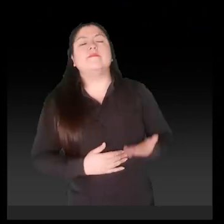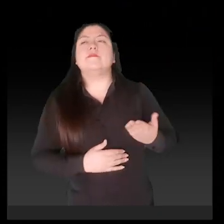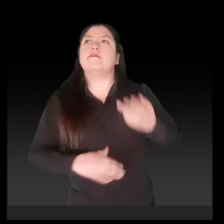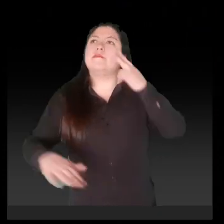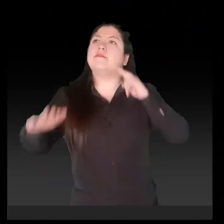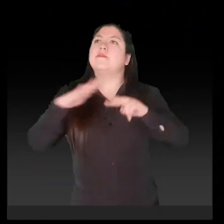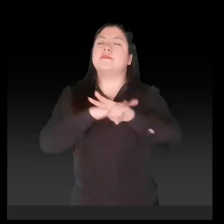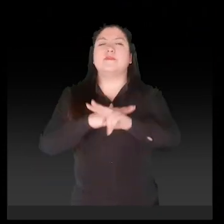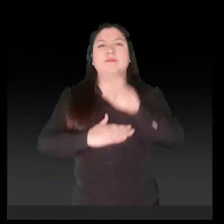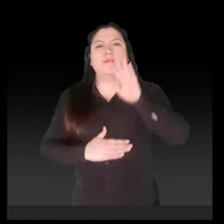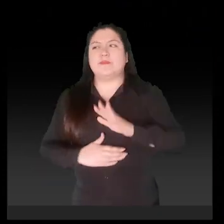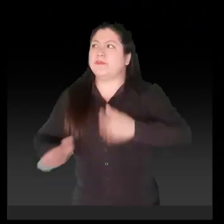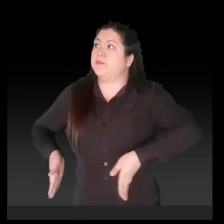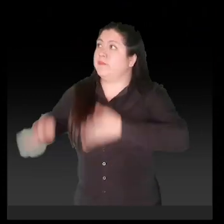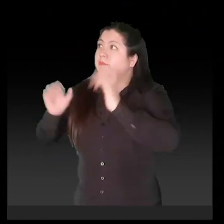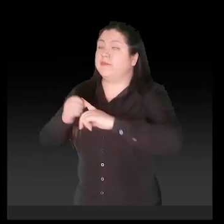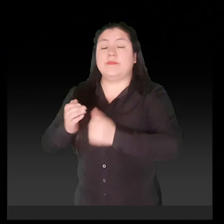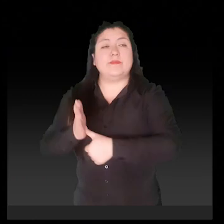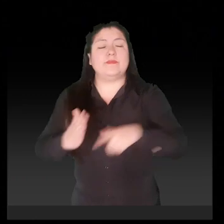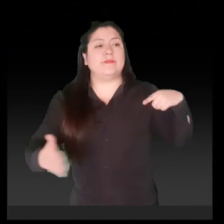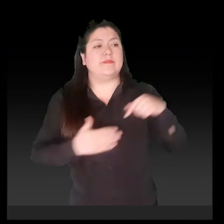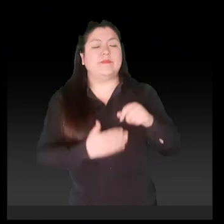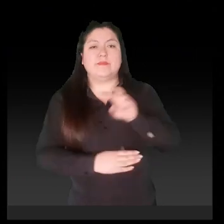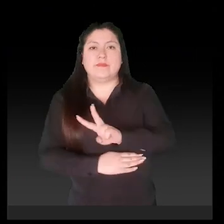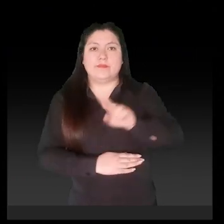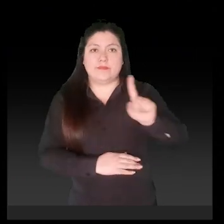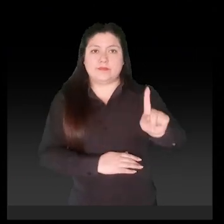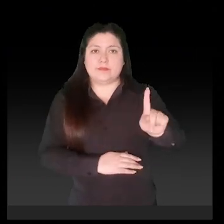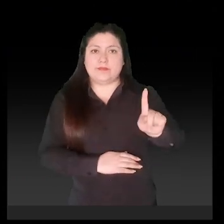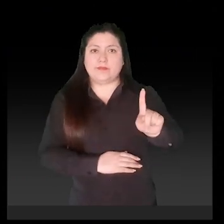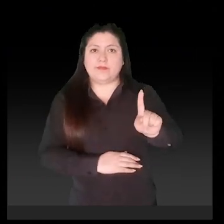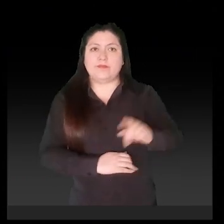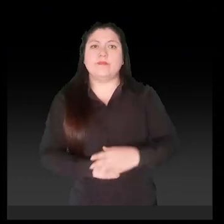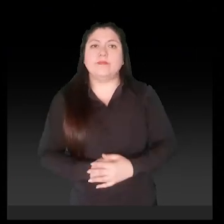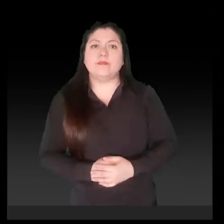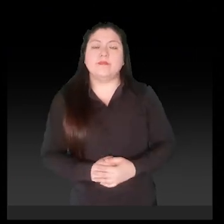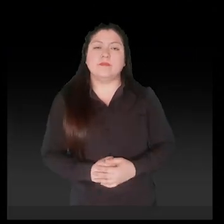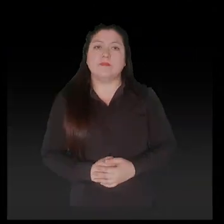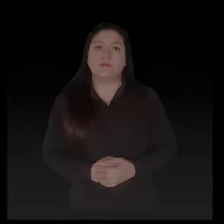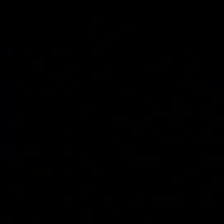Evento con ustedes, la visión de la registraduría del siglo XXI.